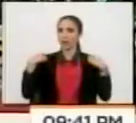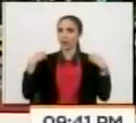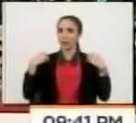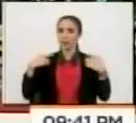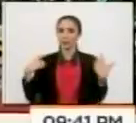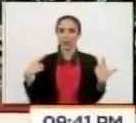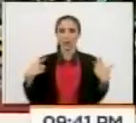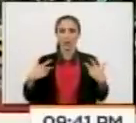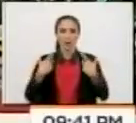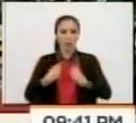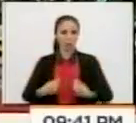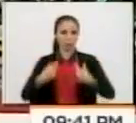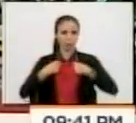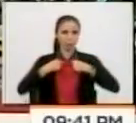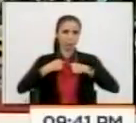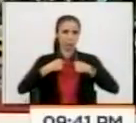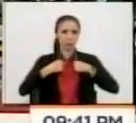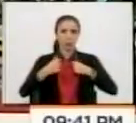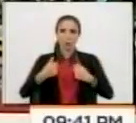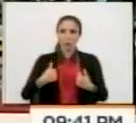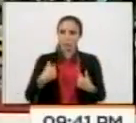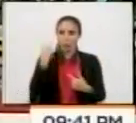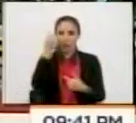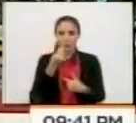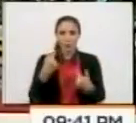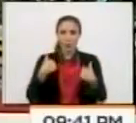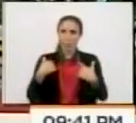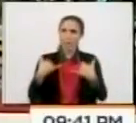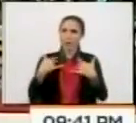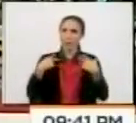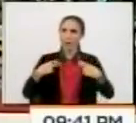y un pantó. Yo dije, ¿será así, Dios mío, que me voy a vestir?